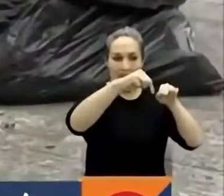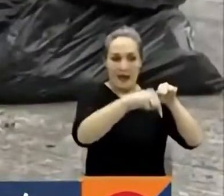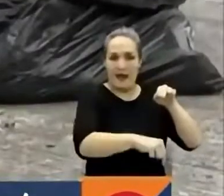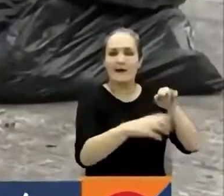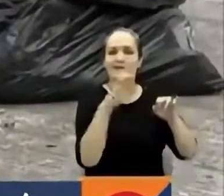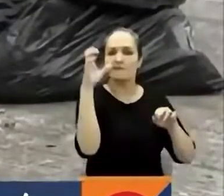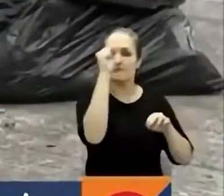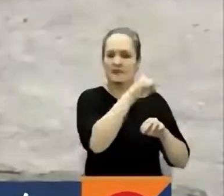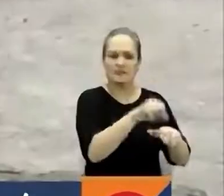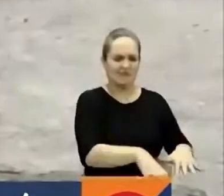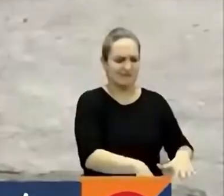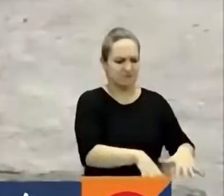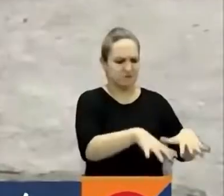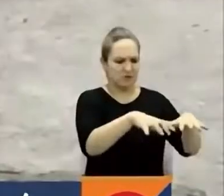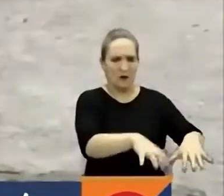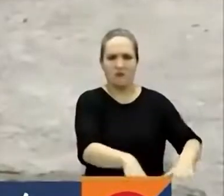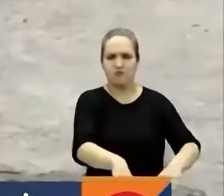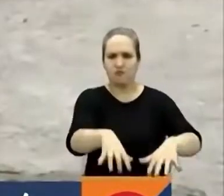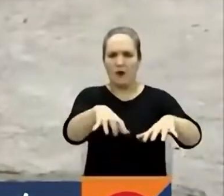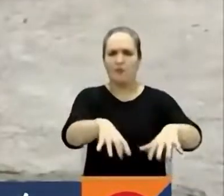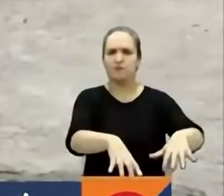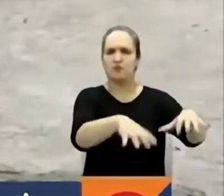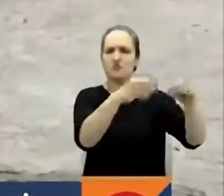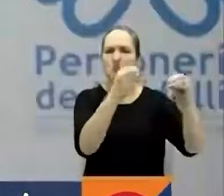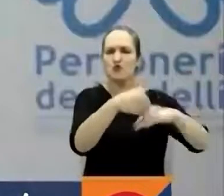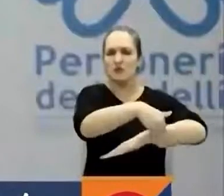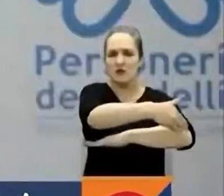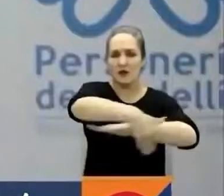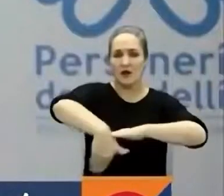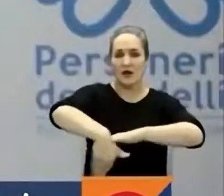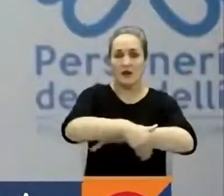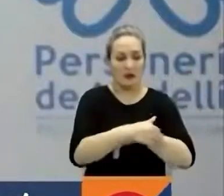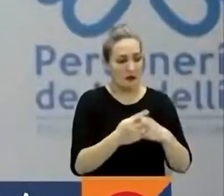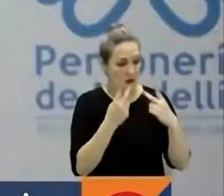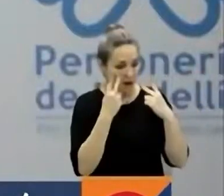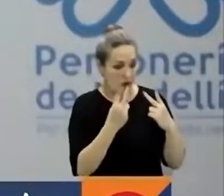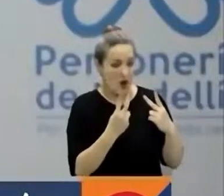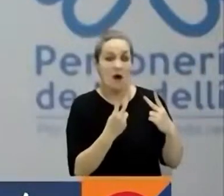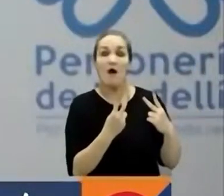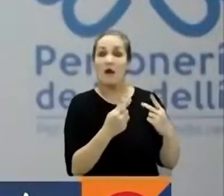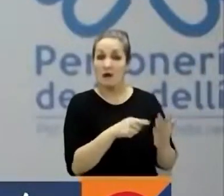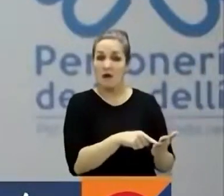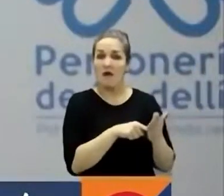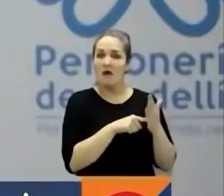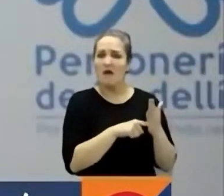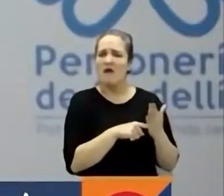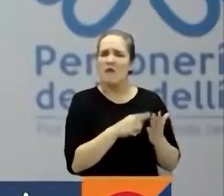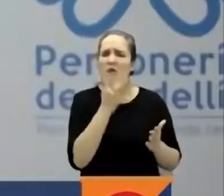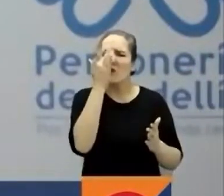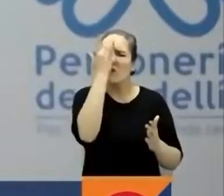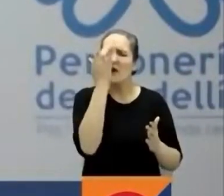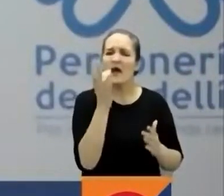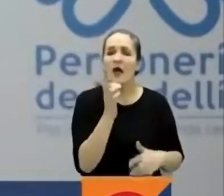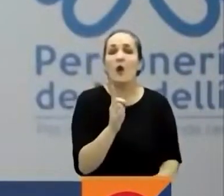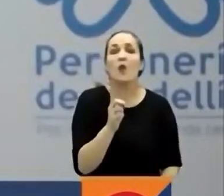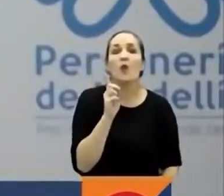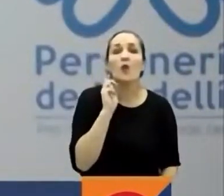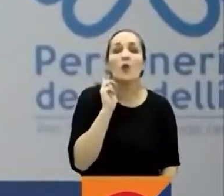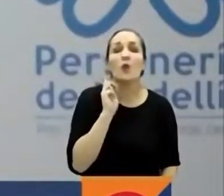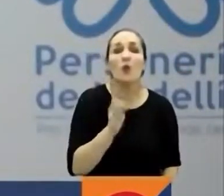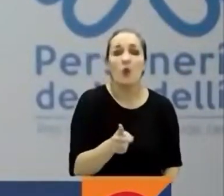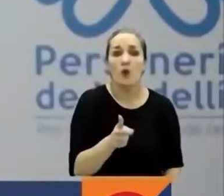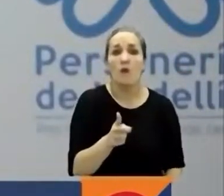concentración de residuos sólidos en vía pública. La cantidad de residuos sólidos se han presentado por la cantidad